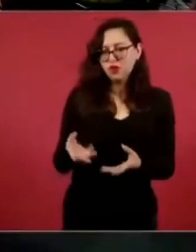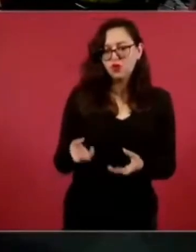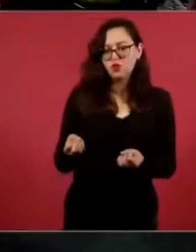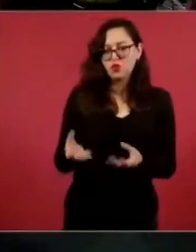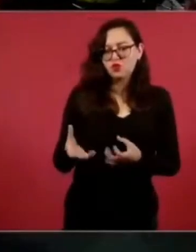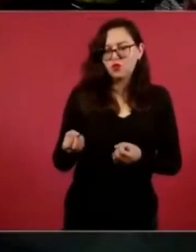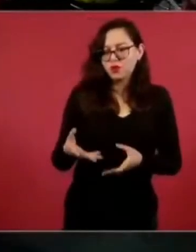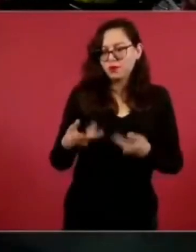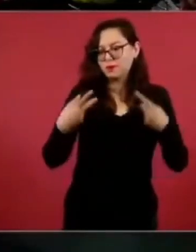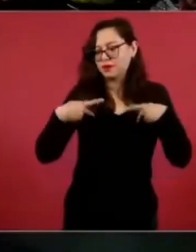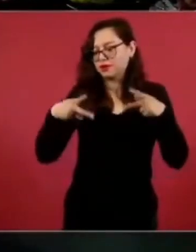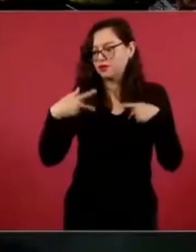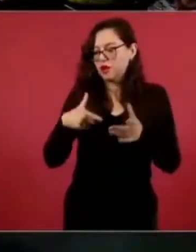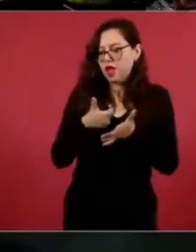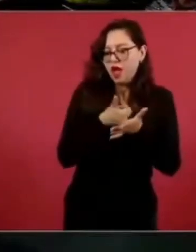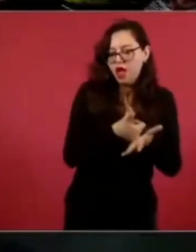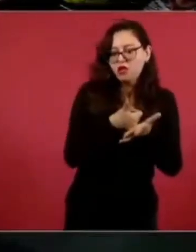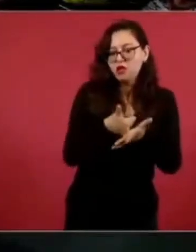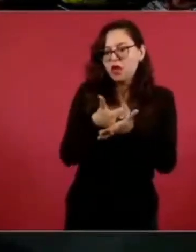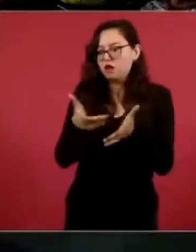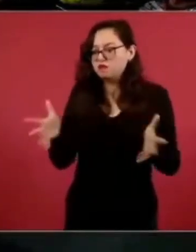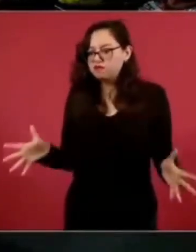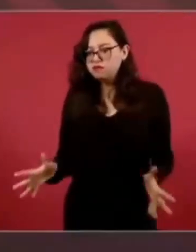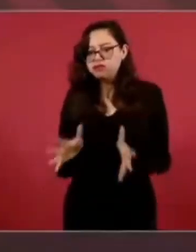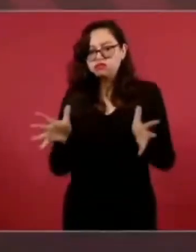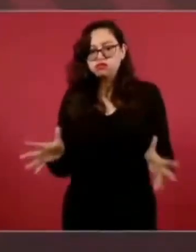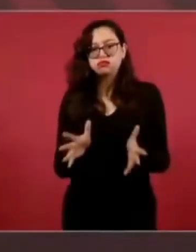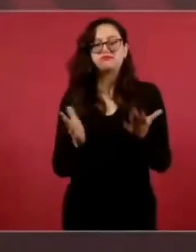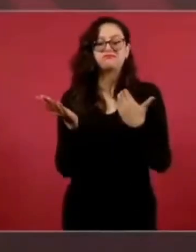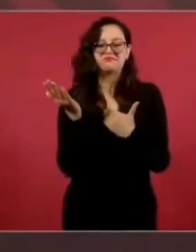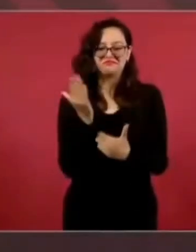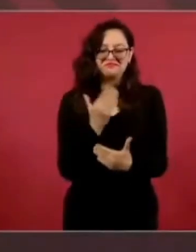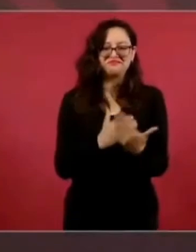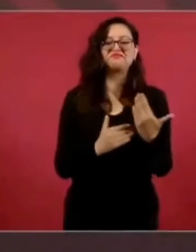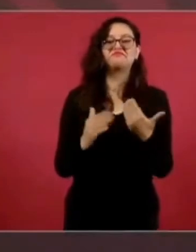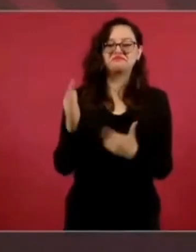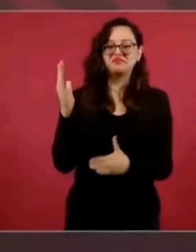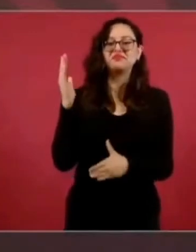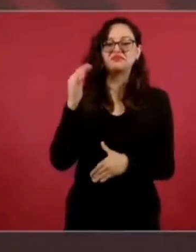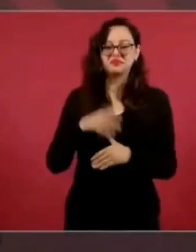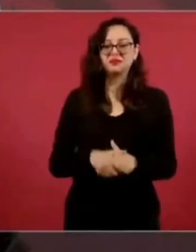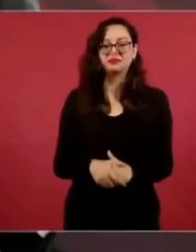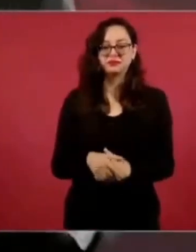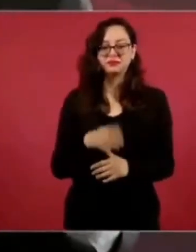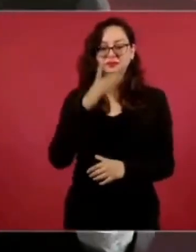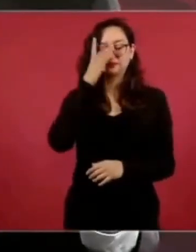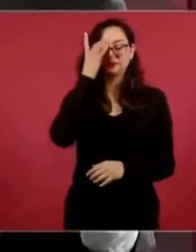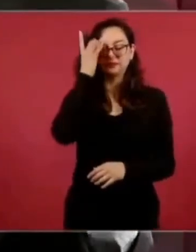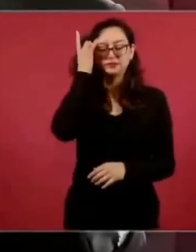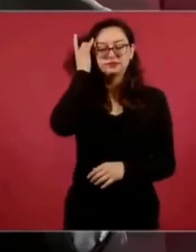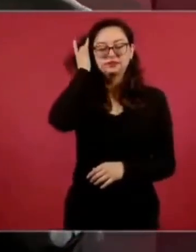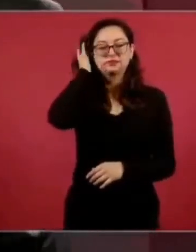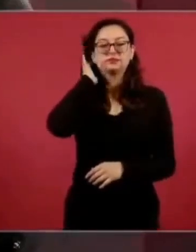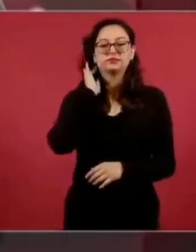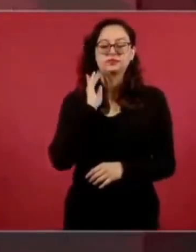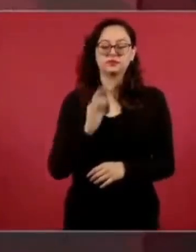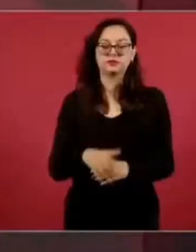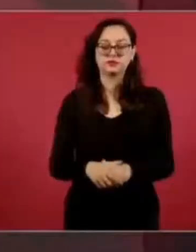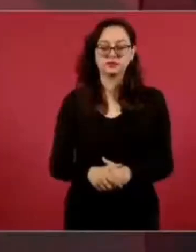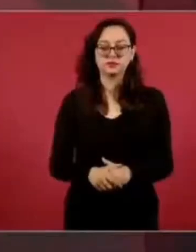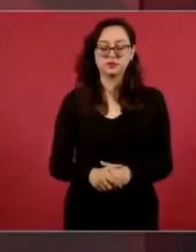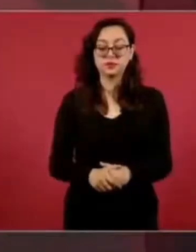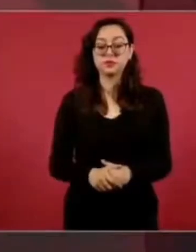ayudando a la gente. Y eso funcionó. Funcionó también hacer a un lado a todos